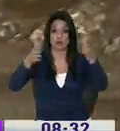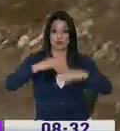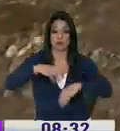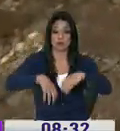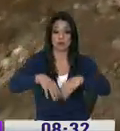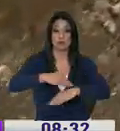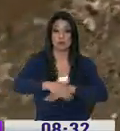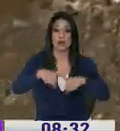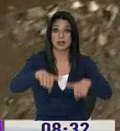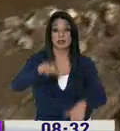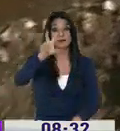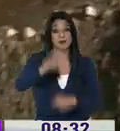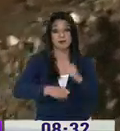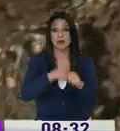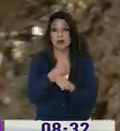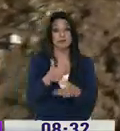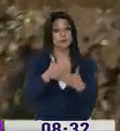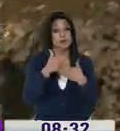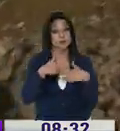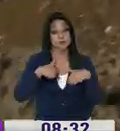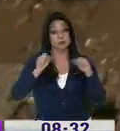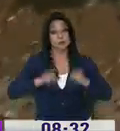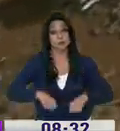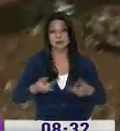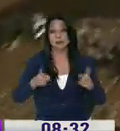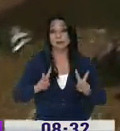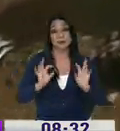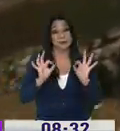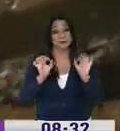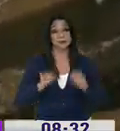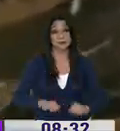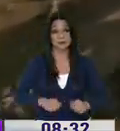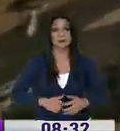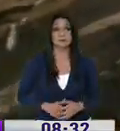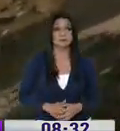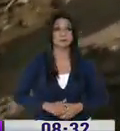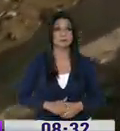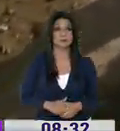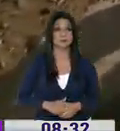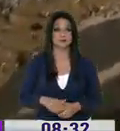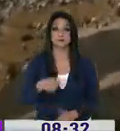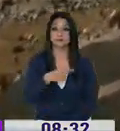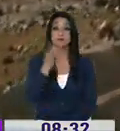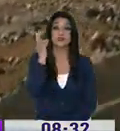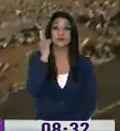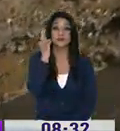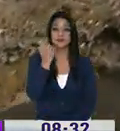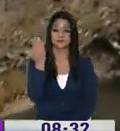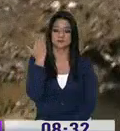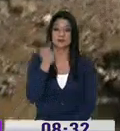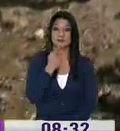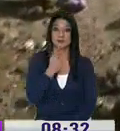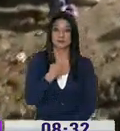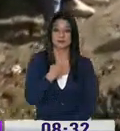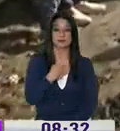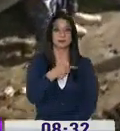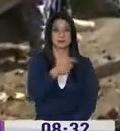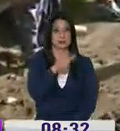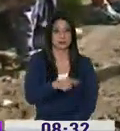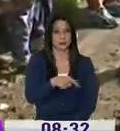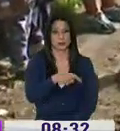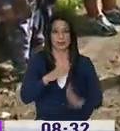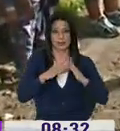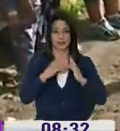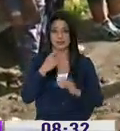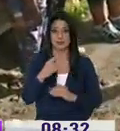si nos pueden ayudar en eso también sería muy bueno la vecina nos comentaba hace un momento una de las moradoras de aquí que